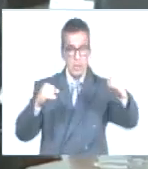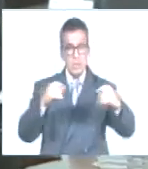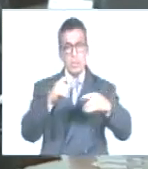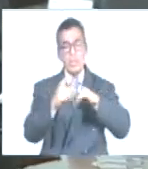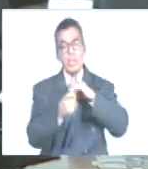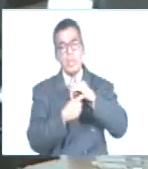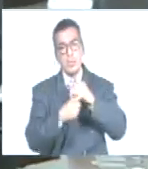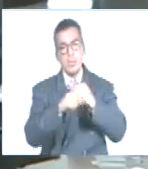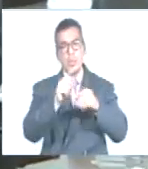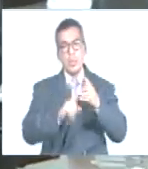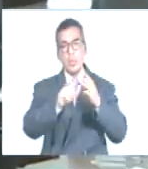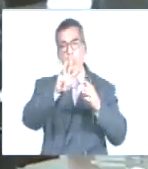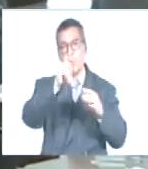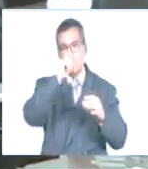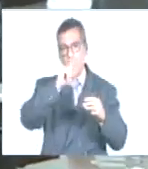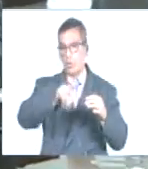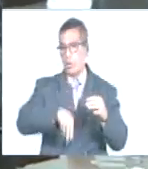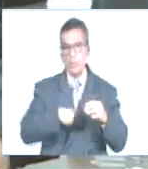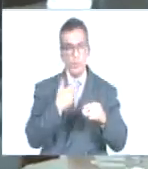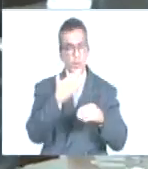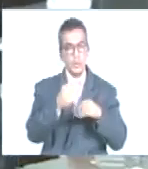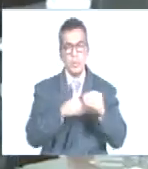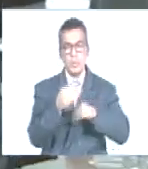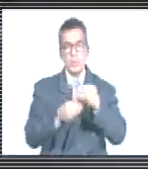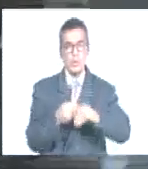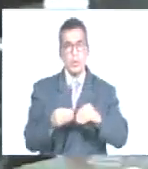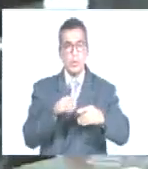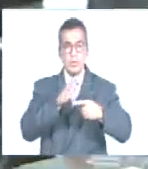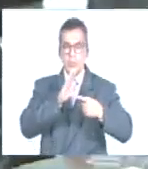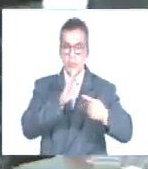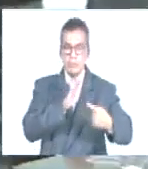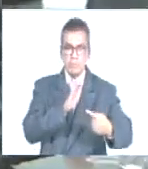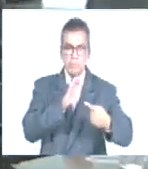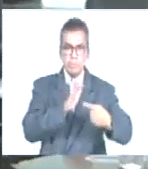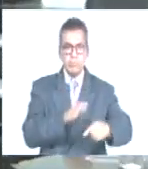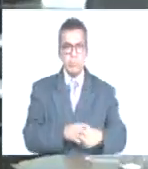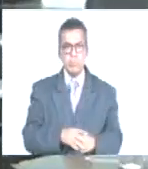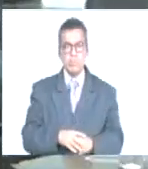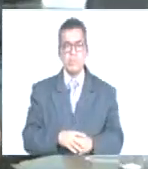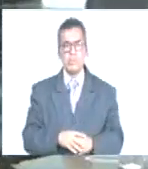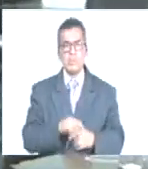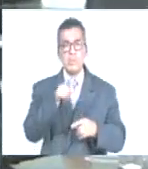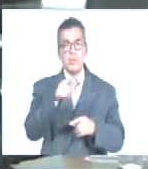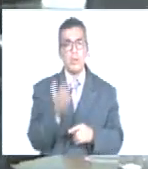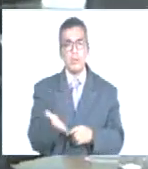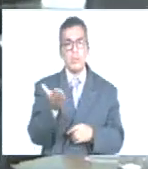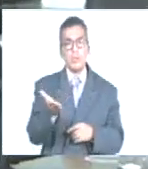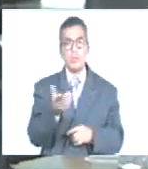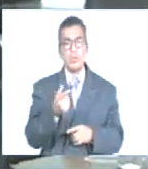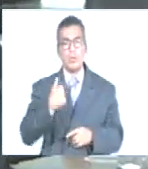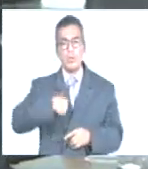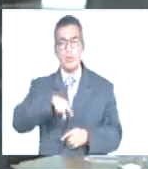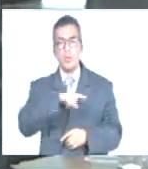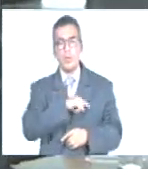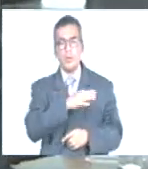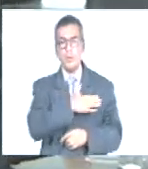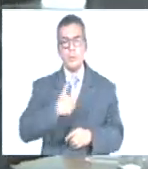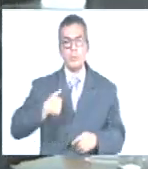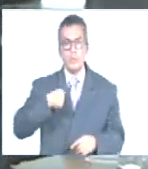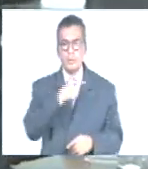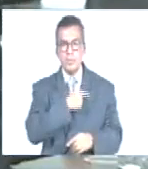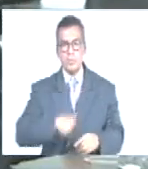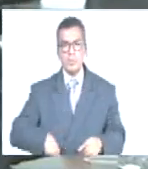en 4 años no han podido hacerlo. Hay grandes presiones por acciones y es importante, y creemos nosotros,